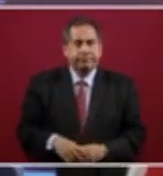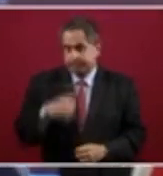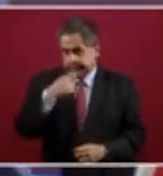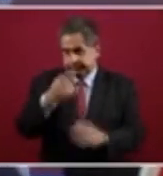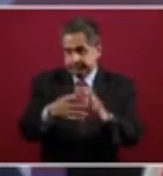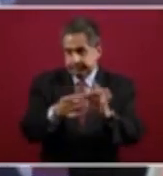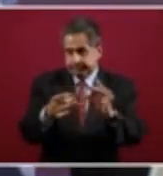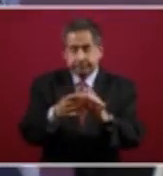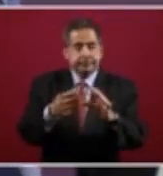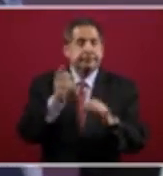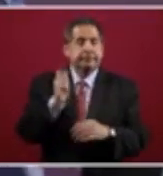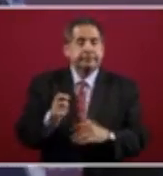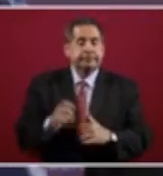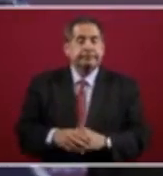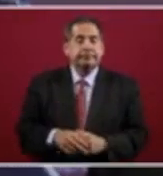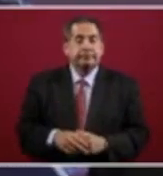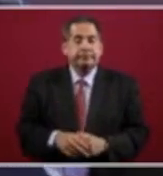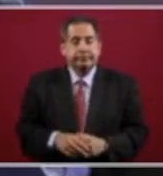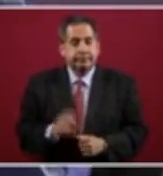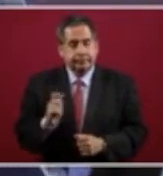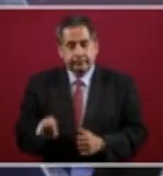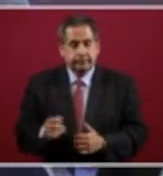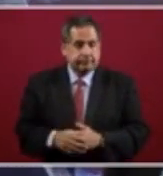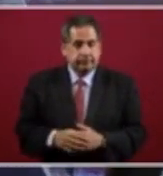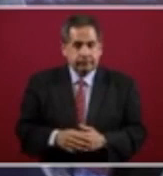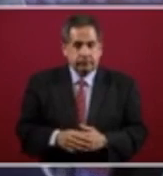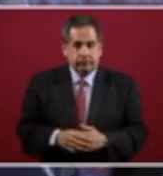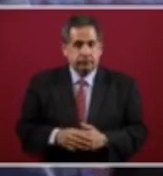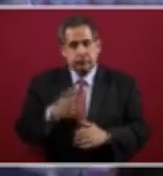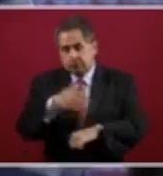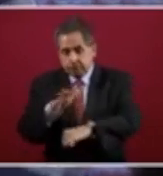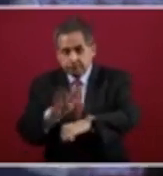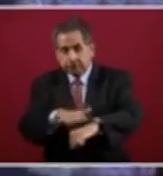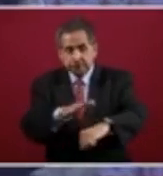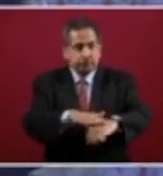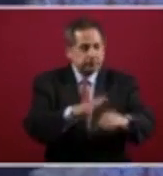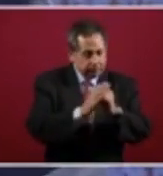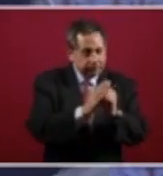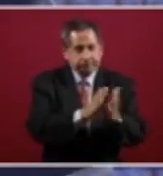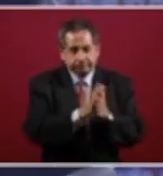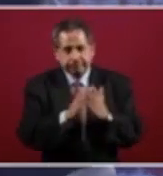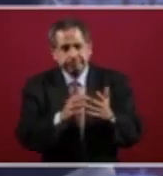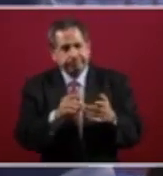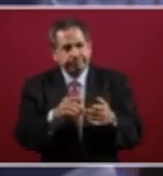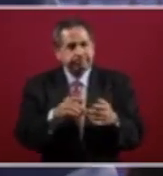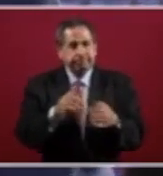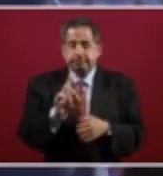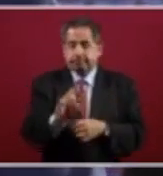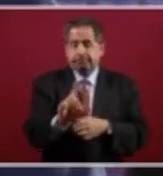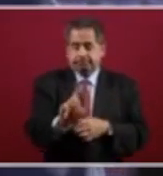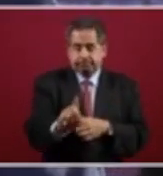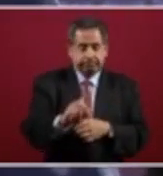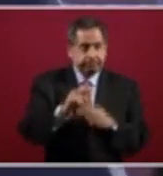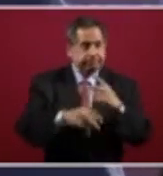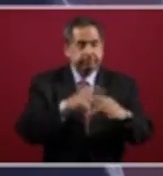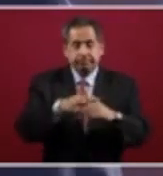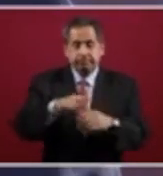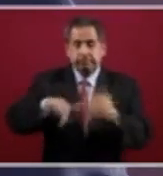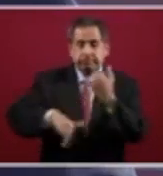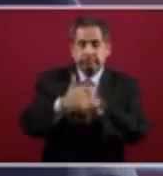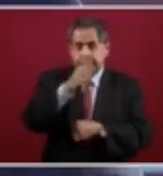Comentarles finalmente que seguimos haciendo el llamado que nos acompañen al próximo domingo a las 12 del